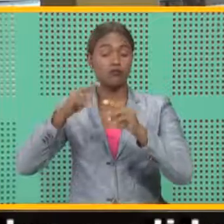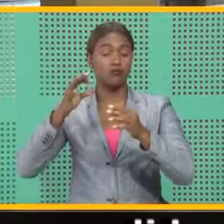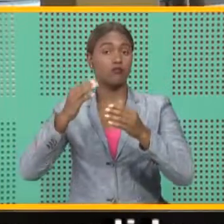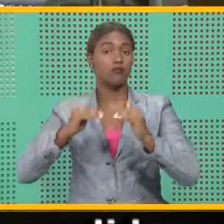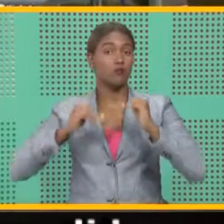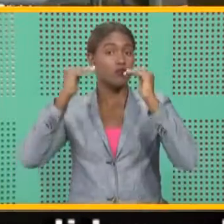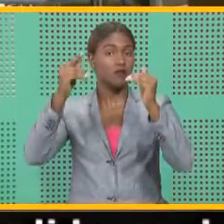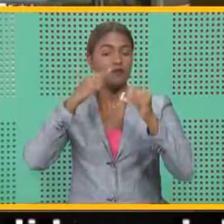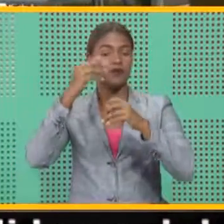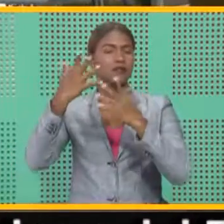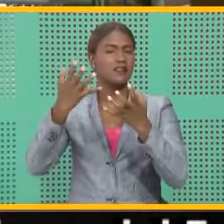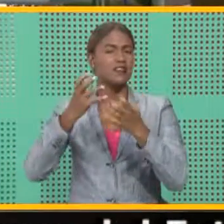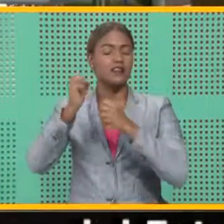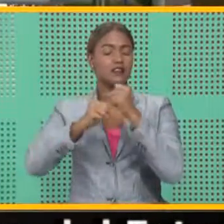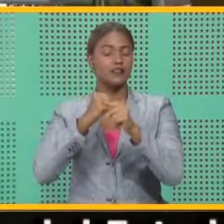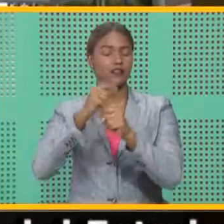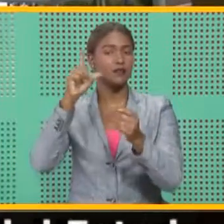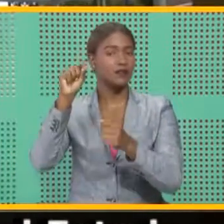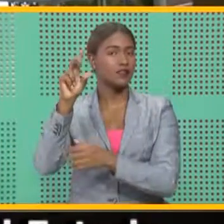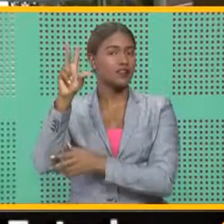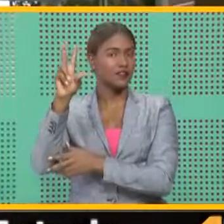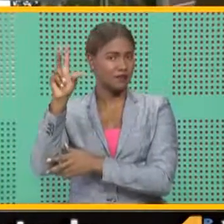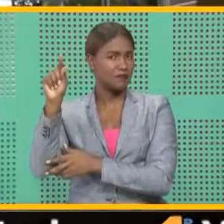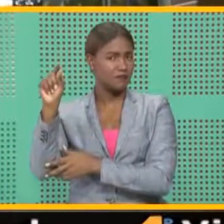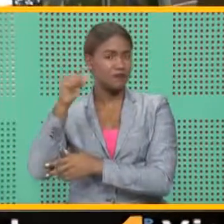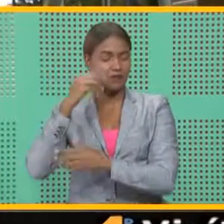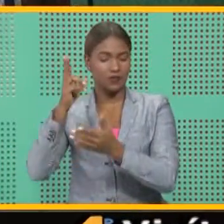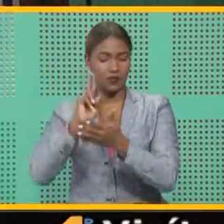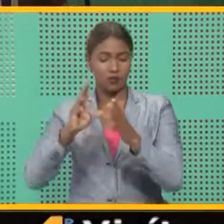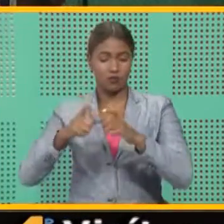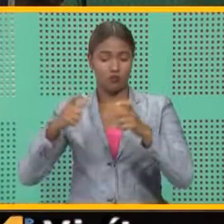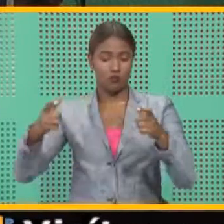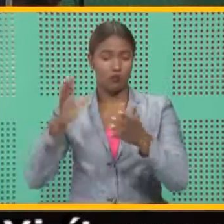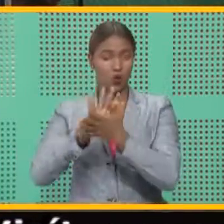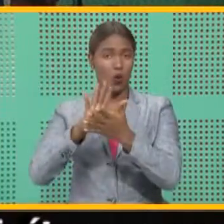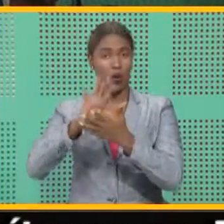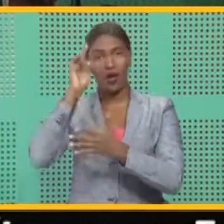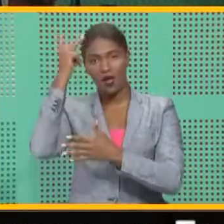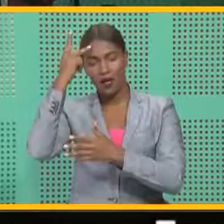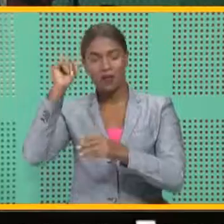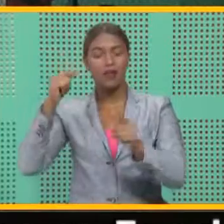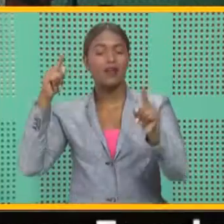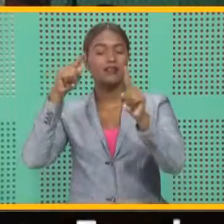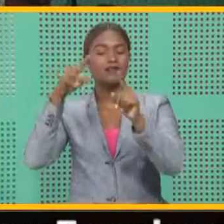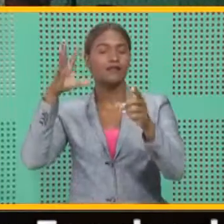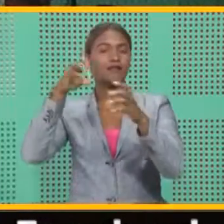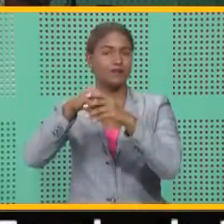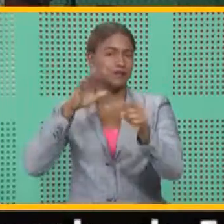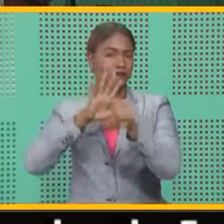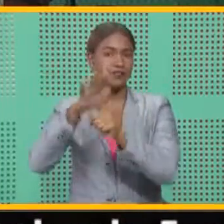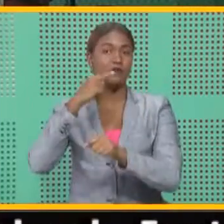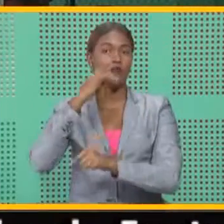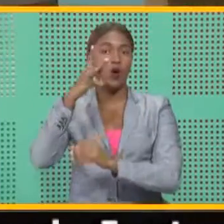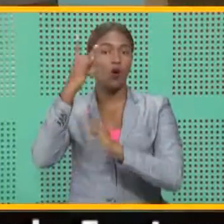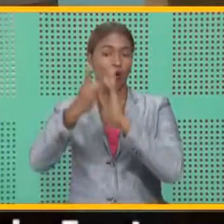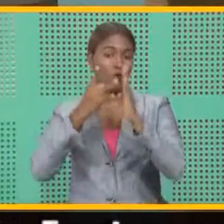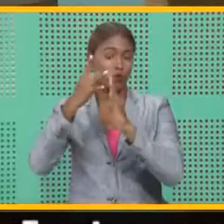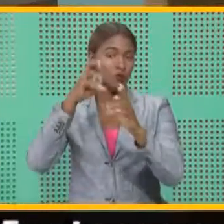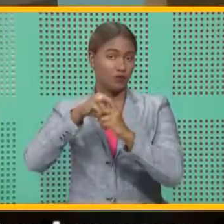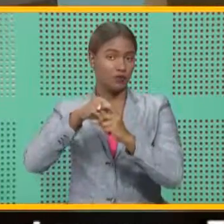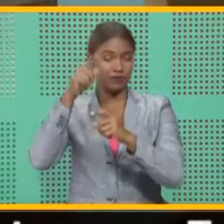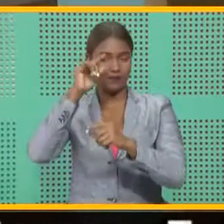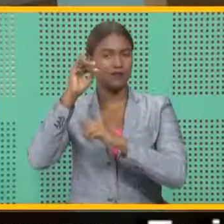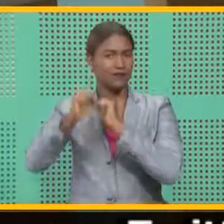que al año 2020 el universo de los estudiantes de las escuelas públicas ya esté en esta modalidad de 8 horas. Para este